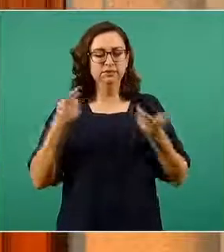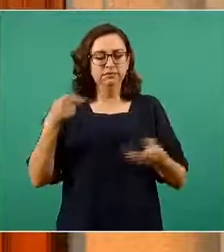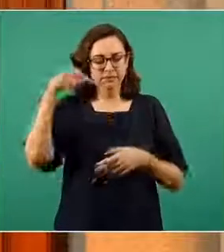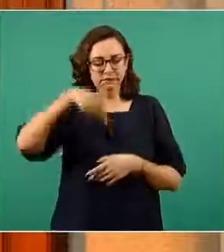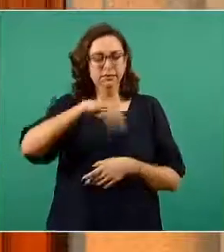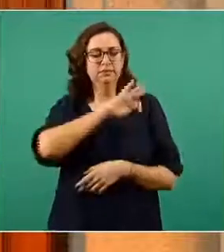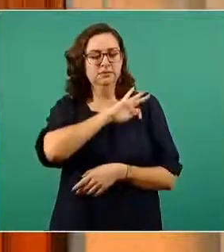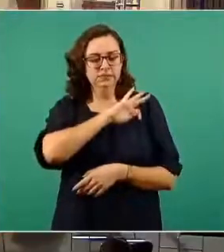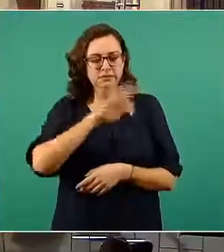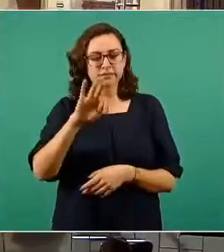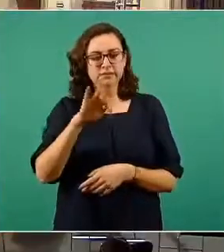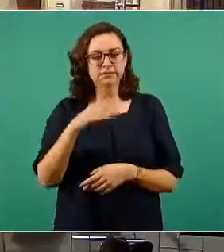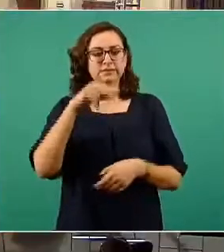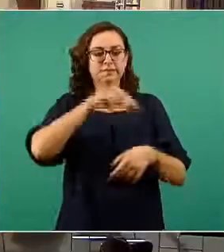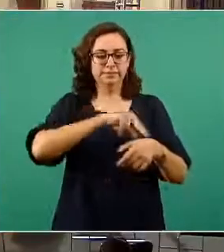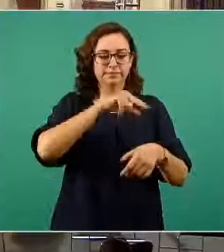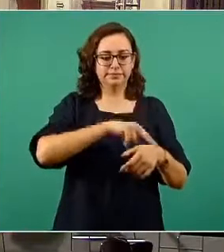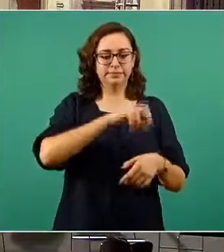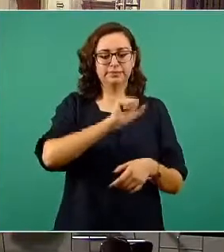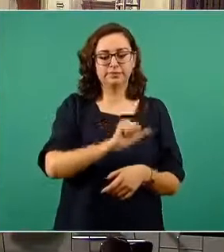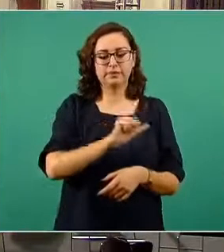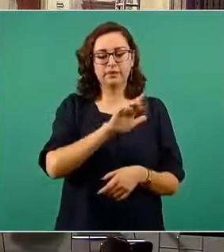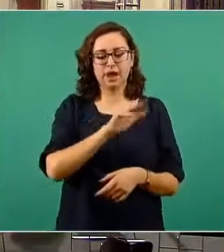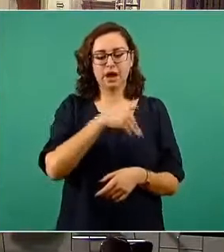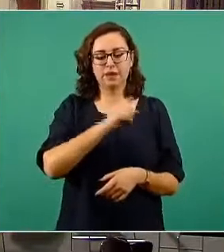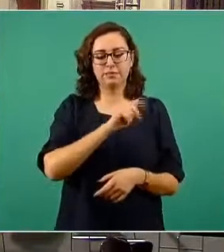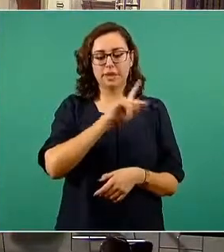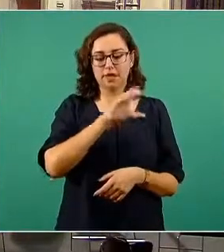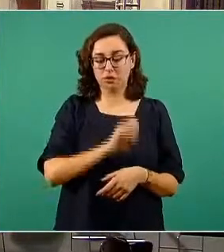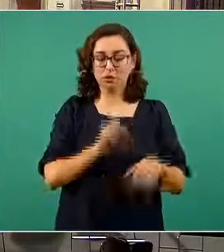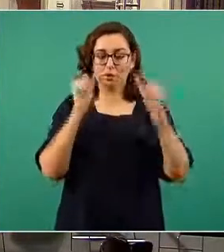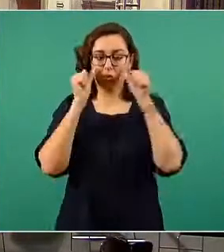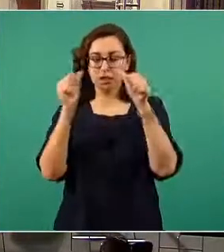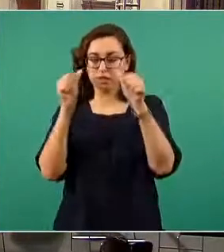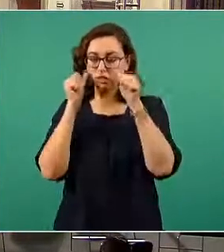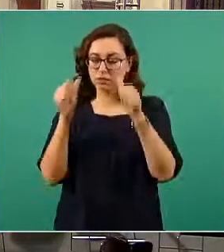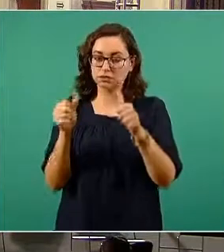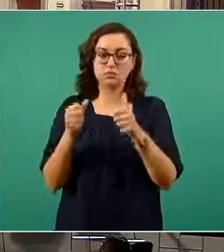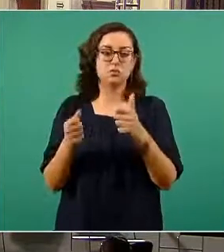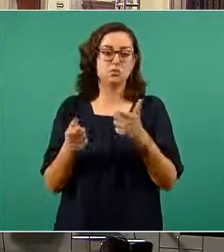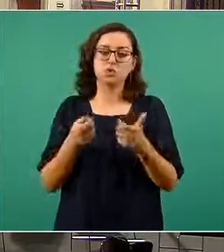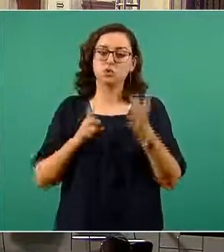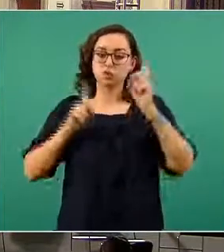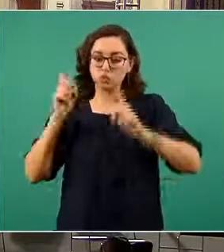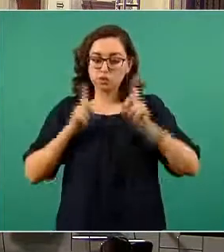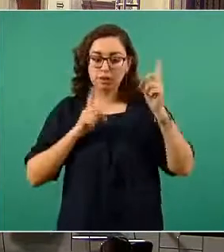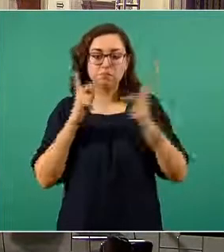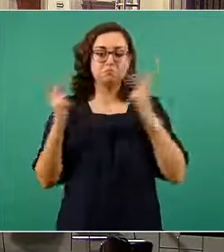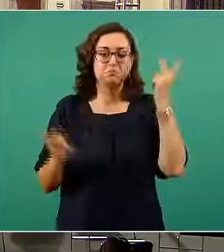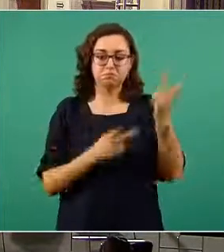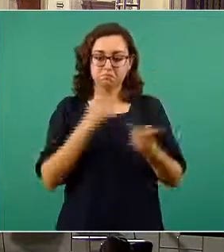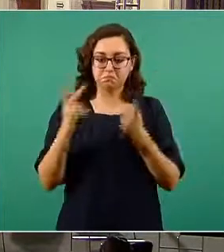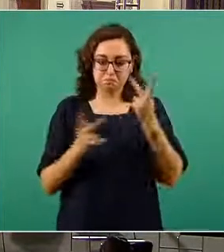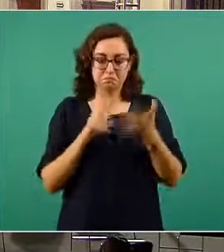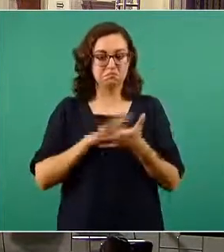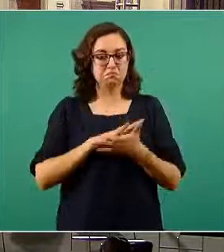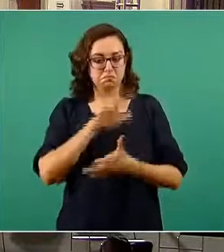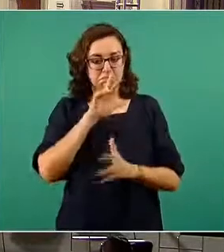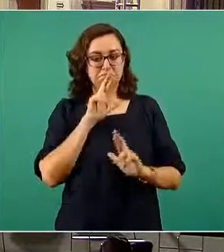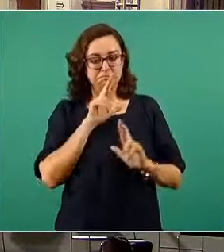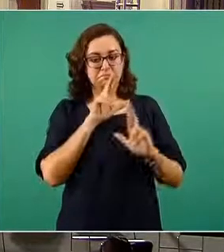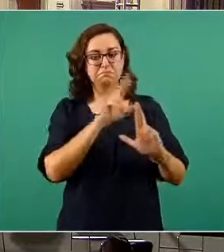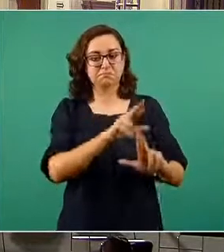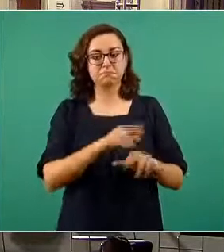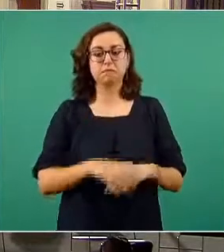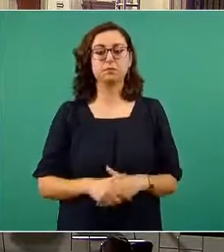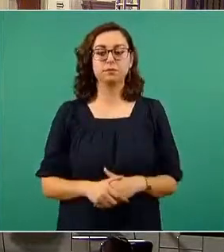cual el doctor Armando Vacuno va a solucionar prácticamente la gran mayoría de dudas o preguntas